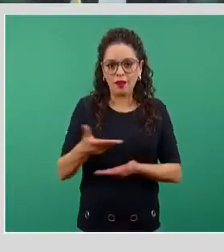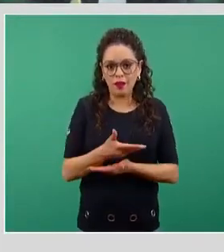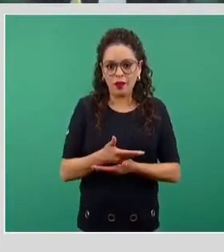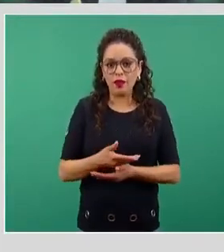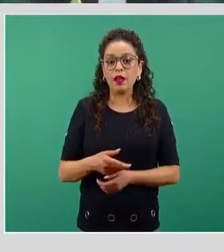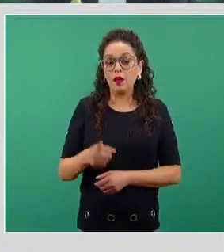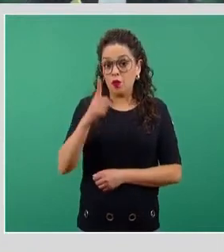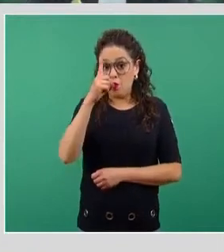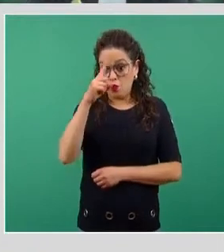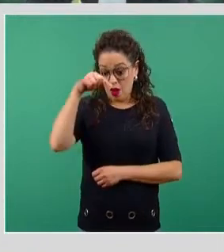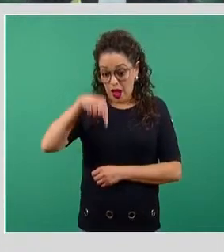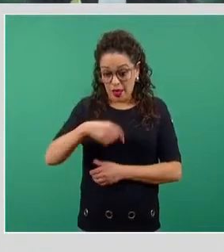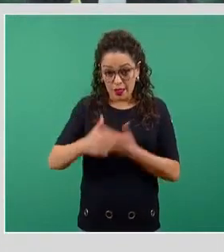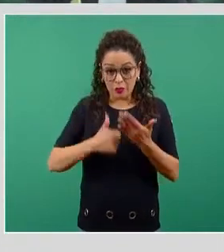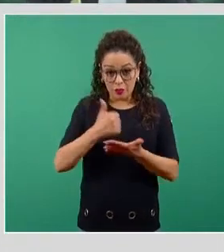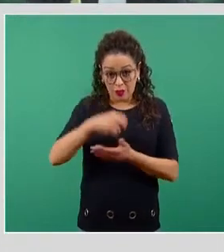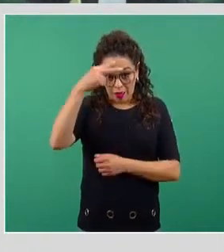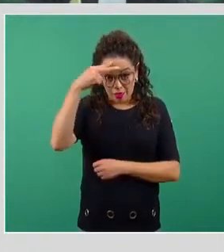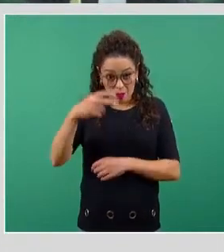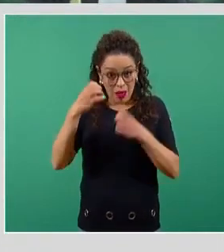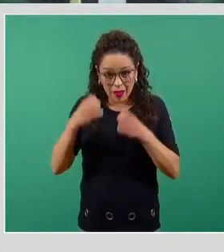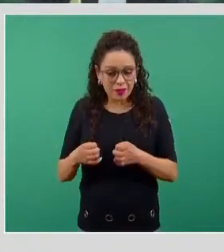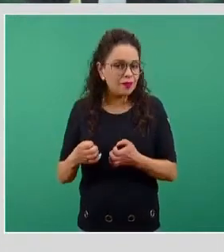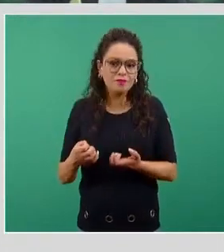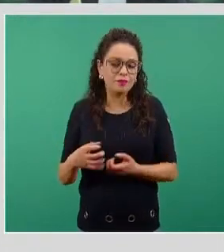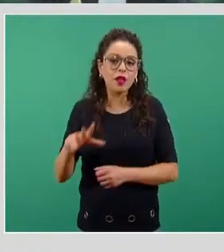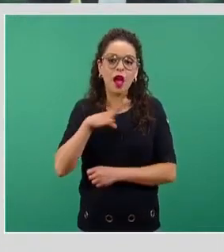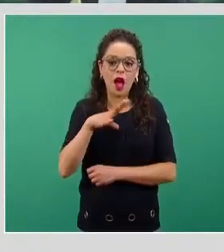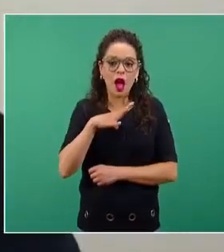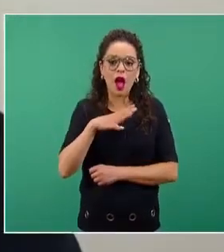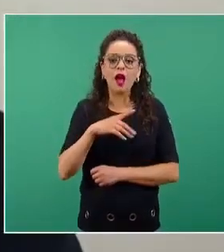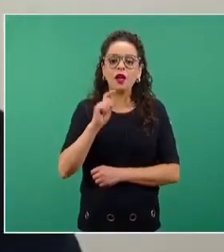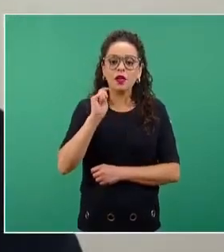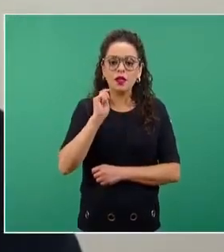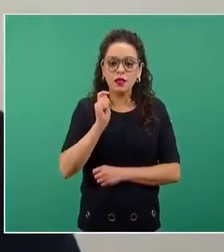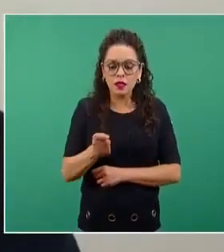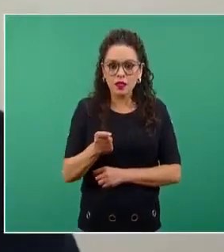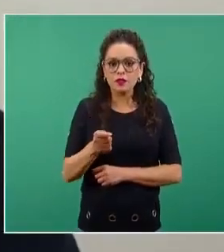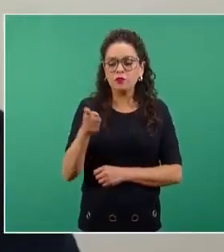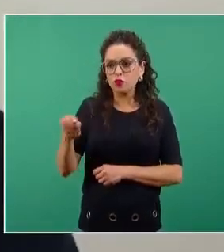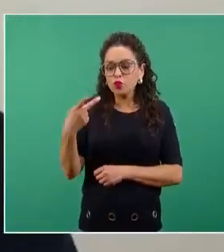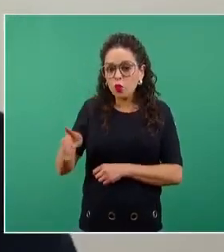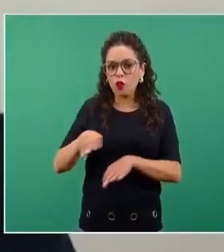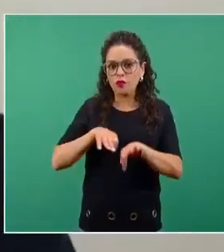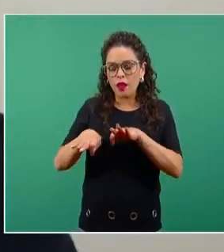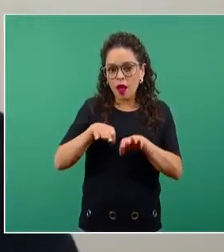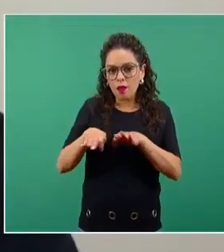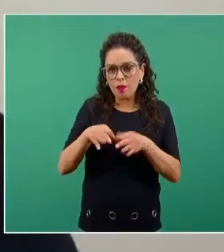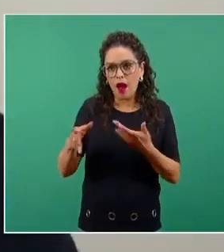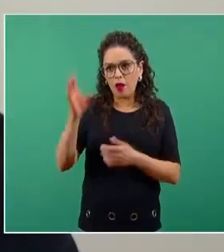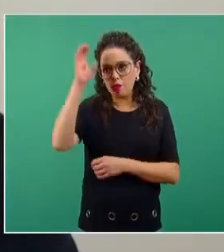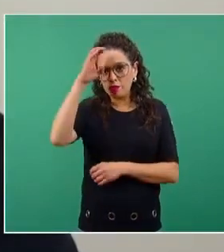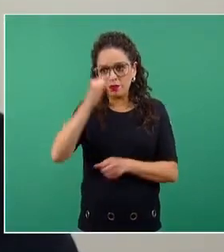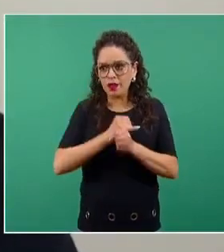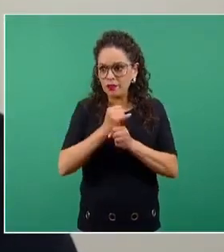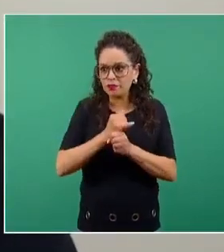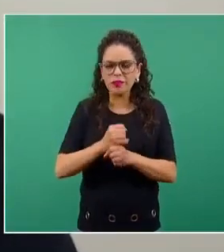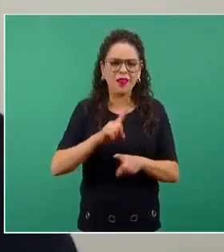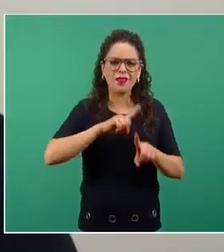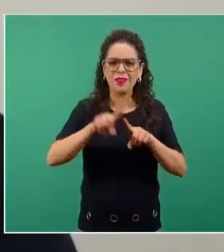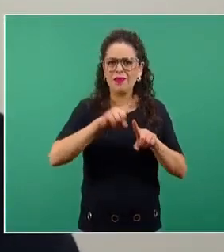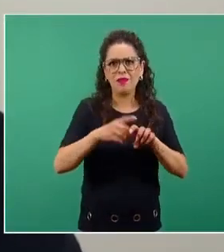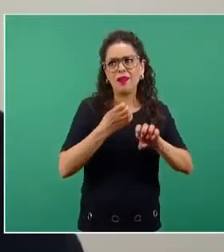en la Ciudad de México, sino que se encuentran presentes y desarrollando este conocimiento científico en muchas de las